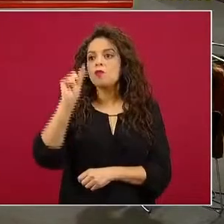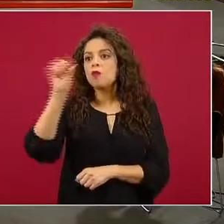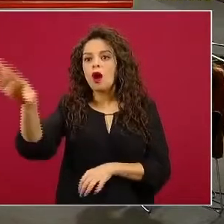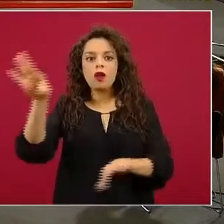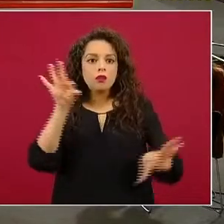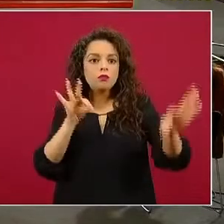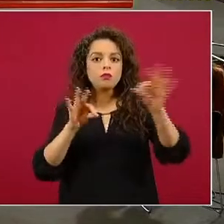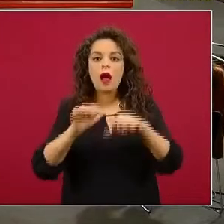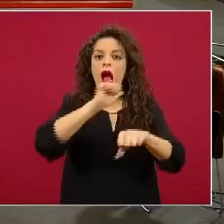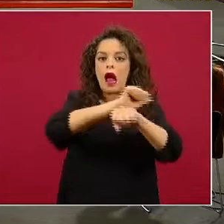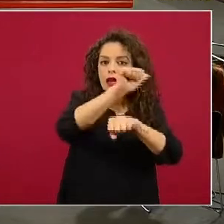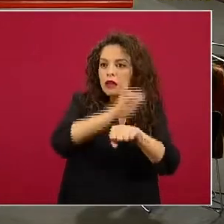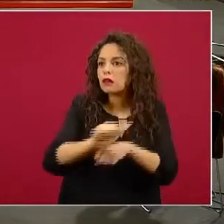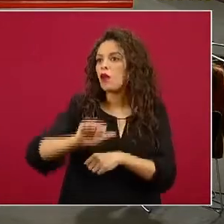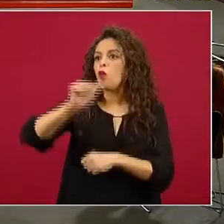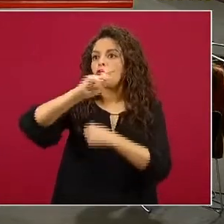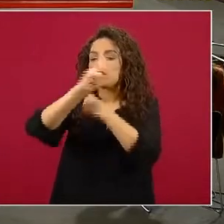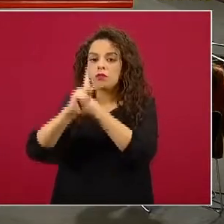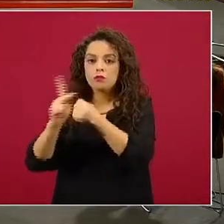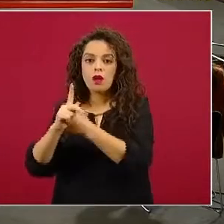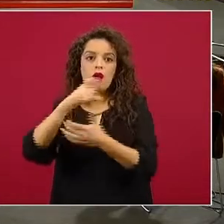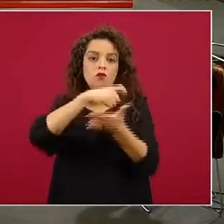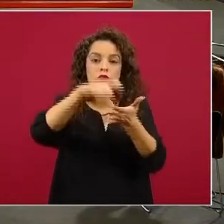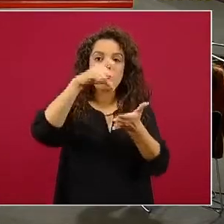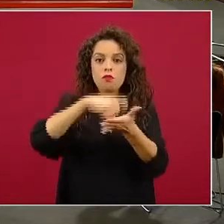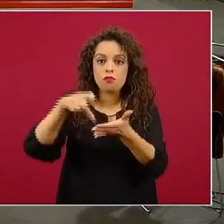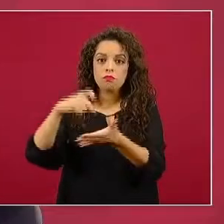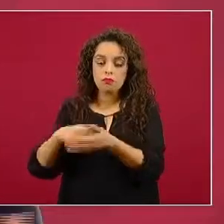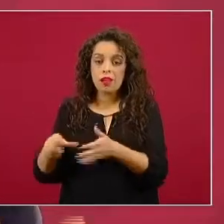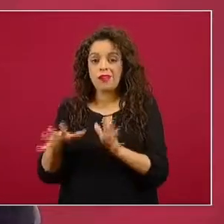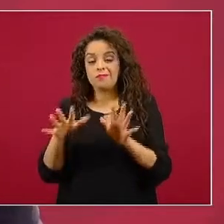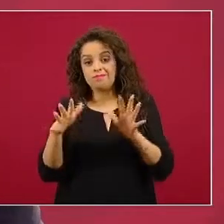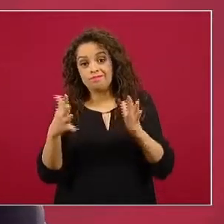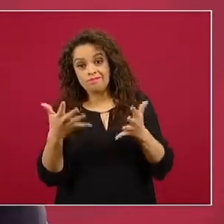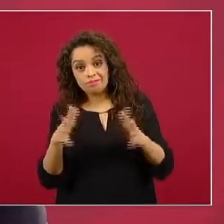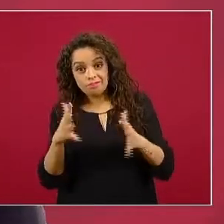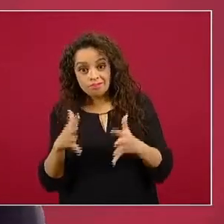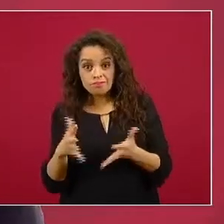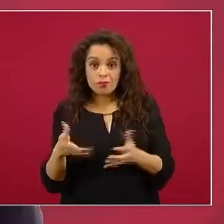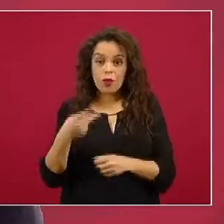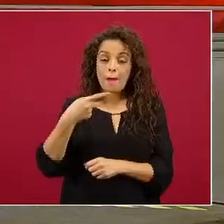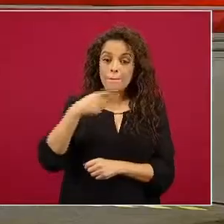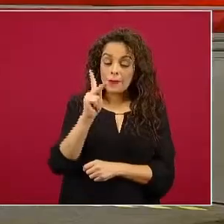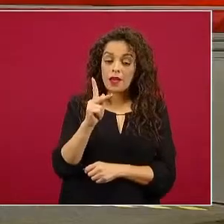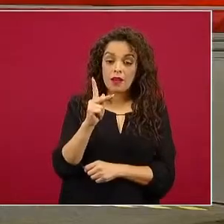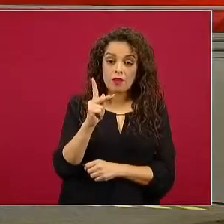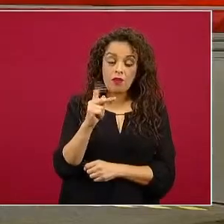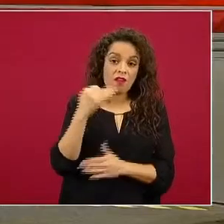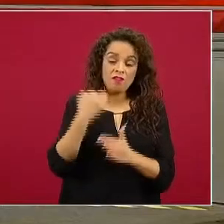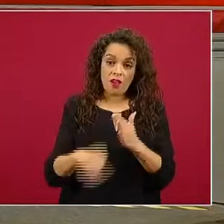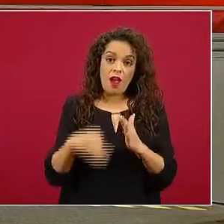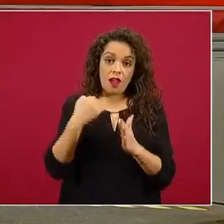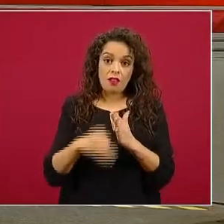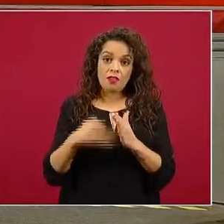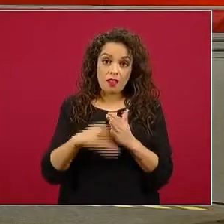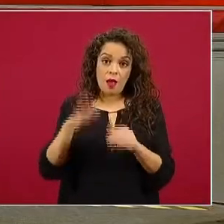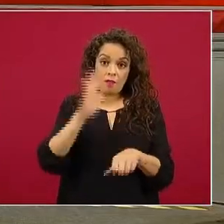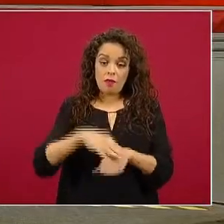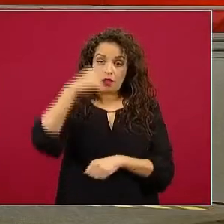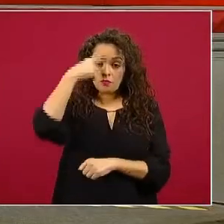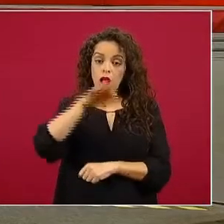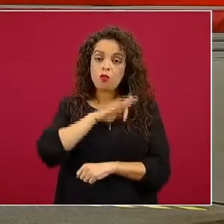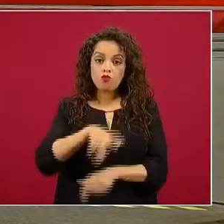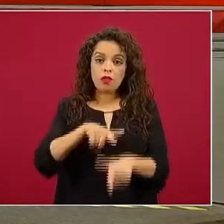en otros países, y se ha logrado más o menos suplir, pero con importantes retos para lograr la